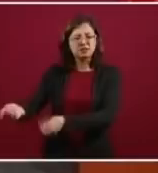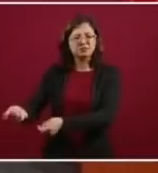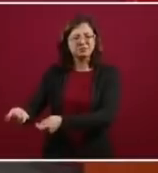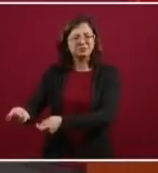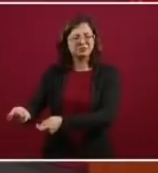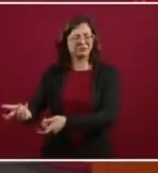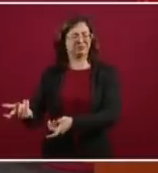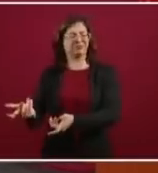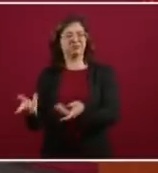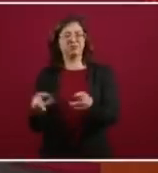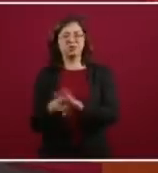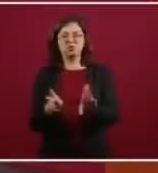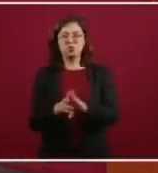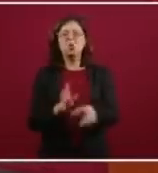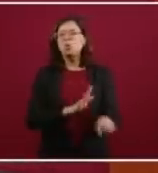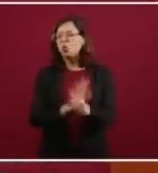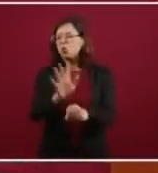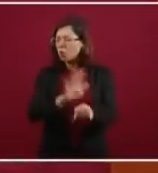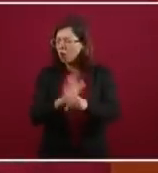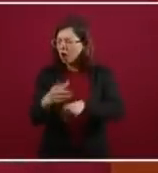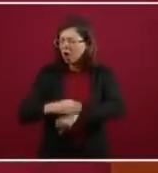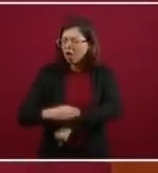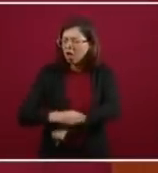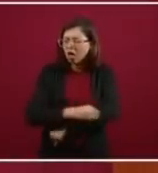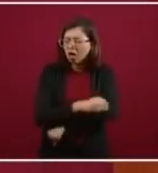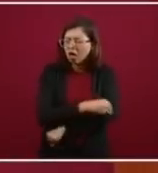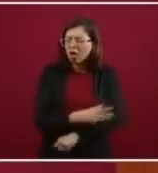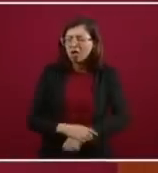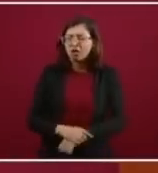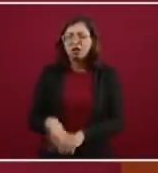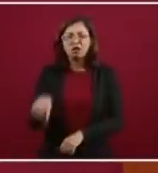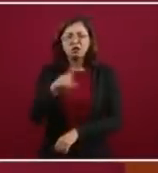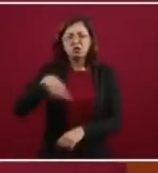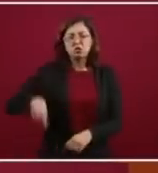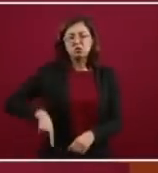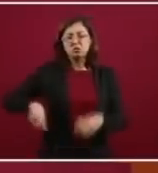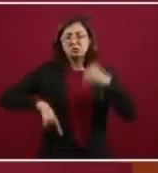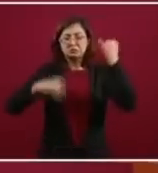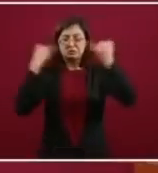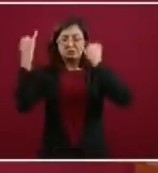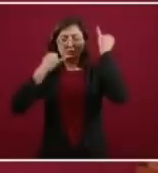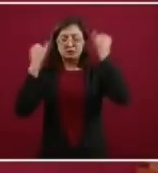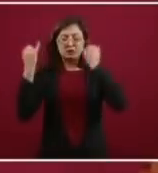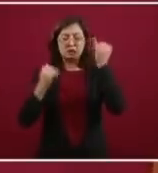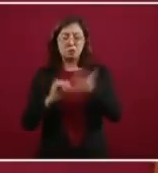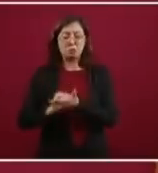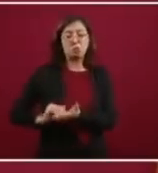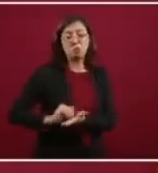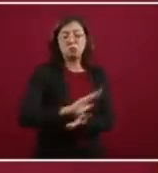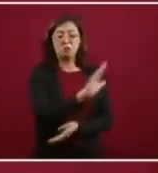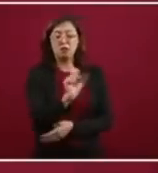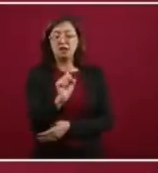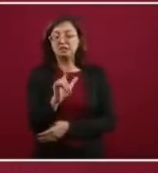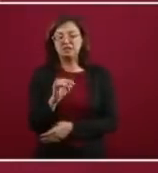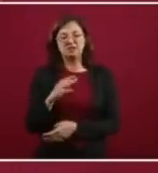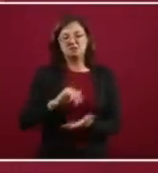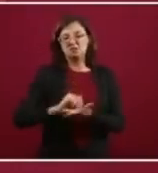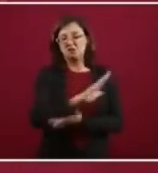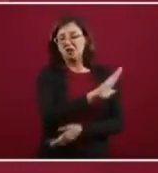utilizaron como excusa? ¿Qué escribieron para descalificar a la empresa de